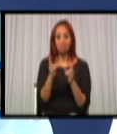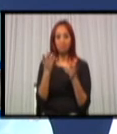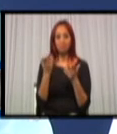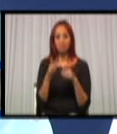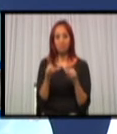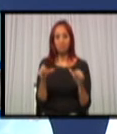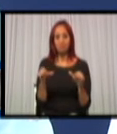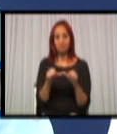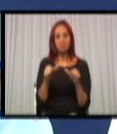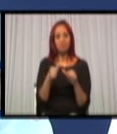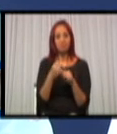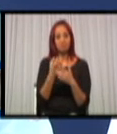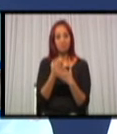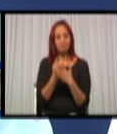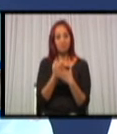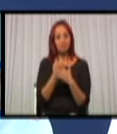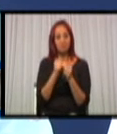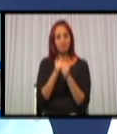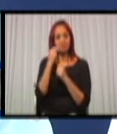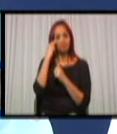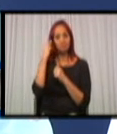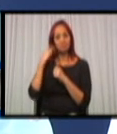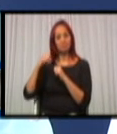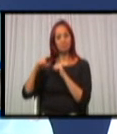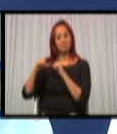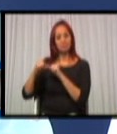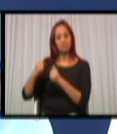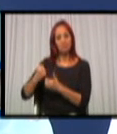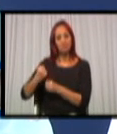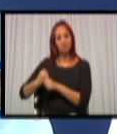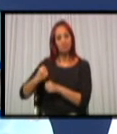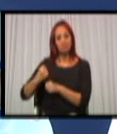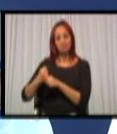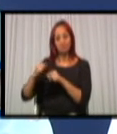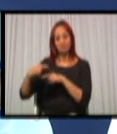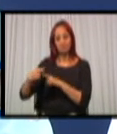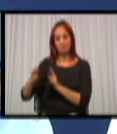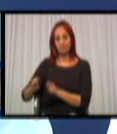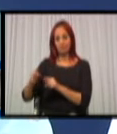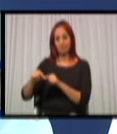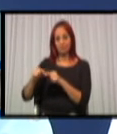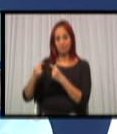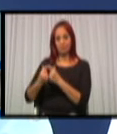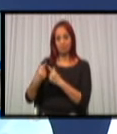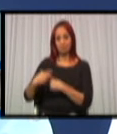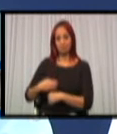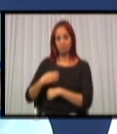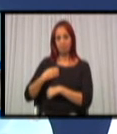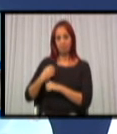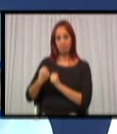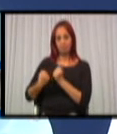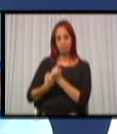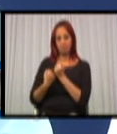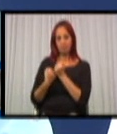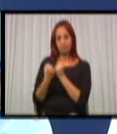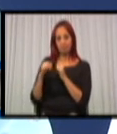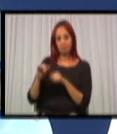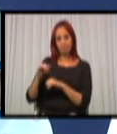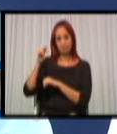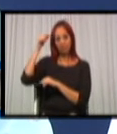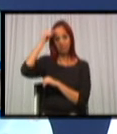zona económica especial con China. Venimos trabajando en la región, un grupo de alcaldes con el apoyo de este gobierno,